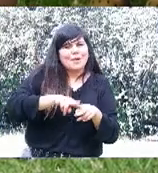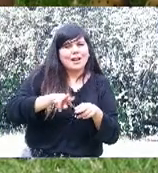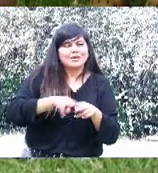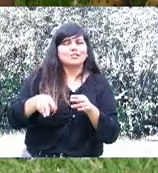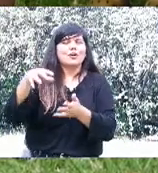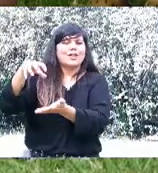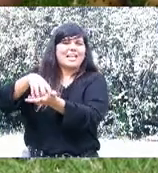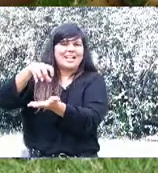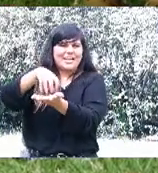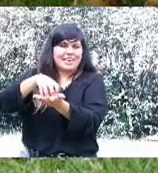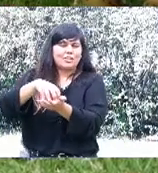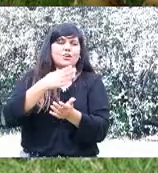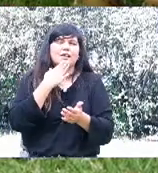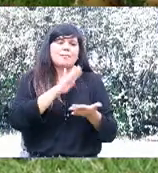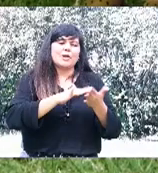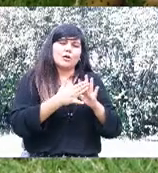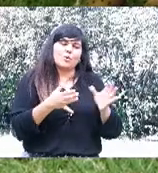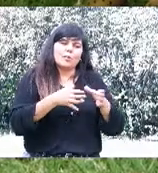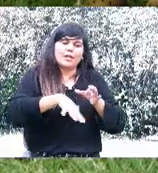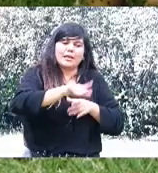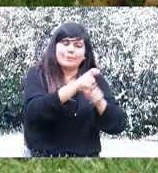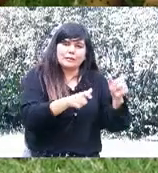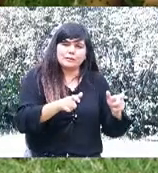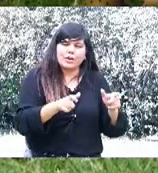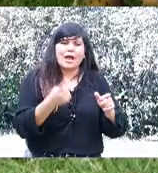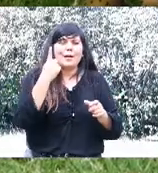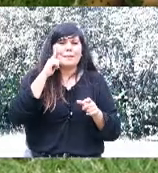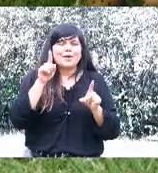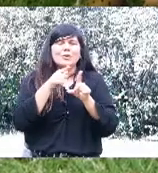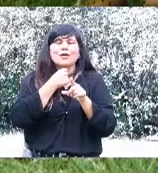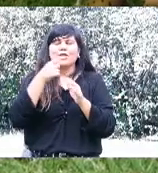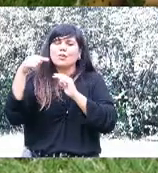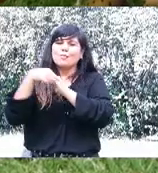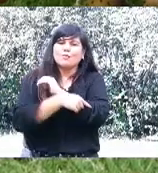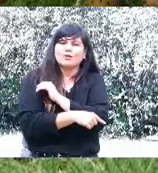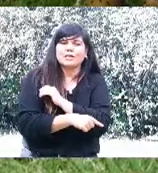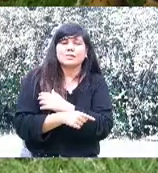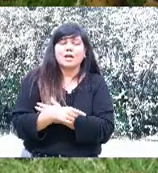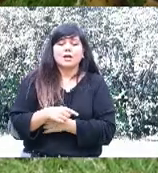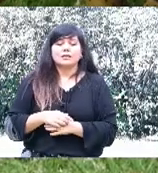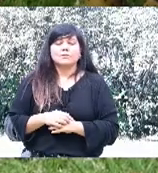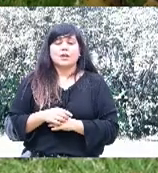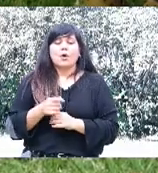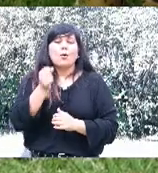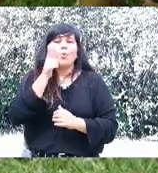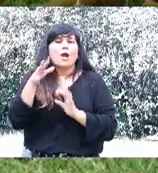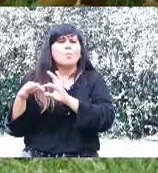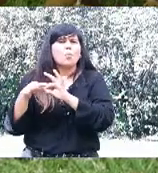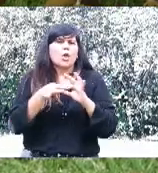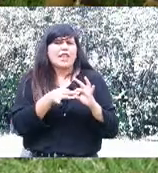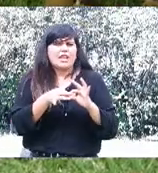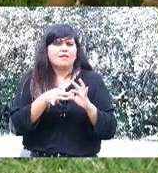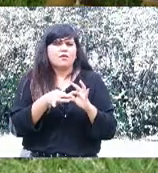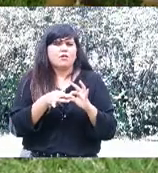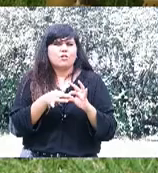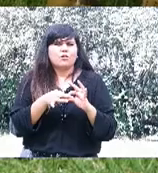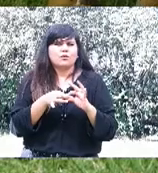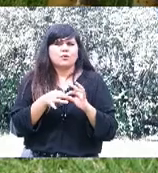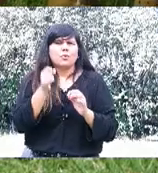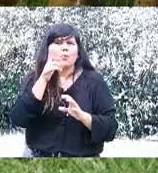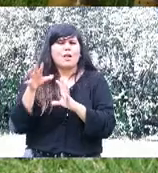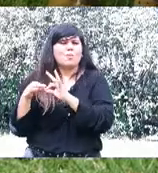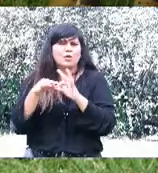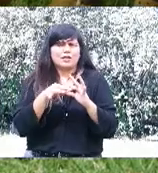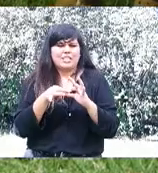territorio y las comunidades pero me gustaría ir como a la razón de fondo como qué qué crees tú que es la razón de fondo Cuál crees tú que es esa razón